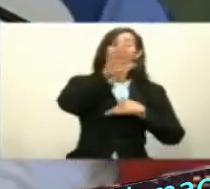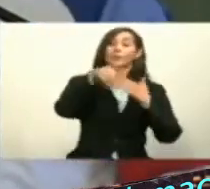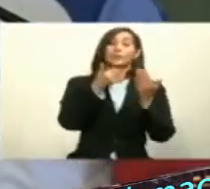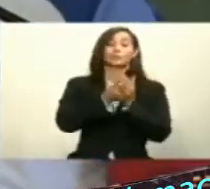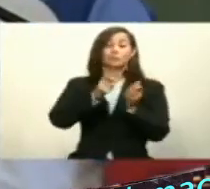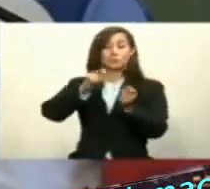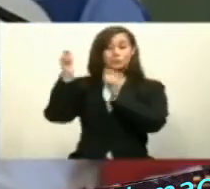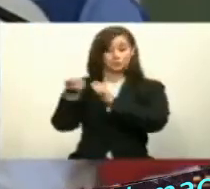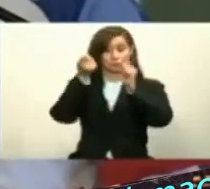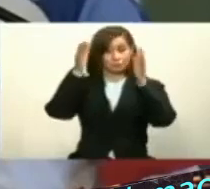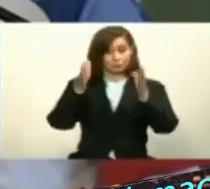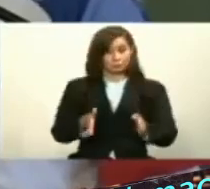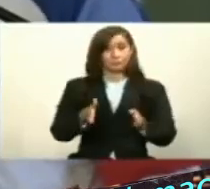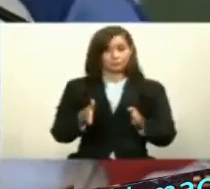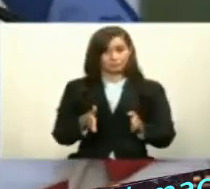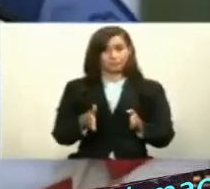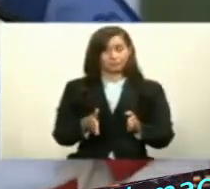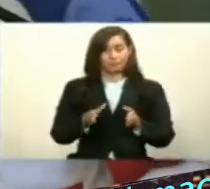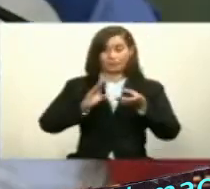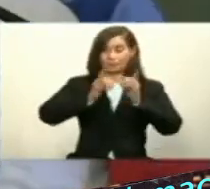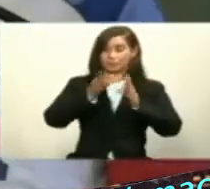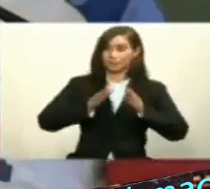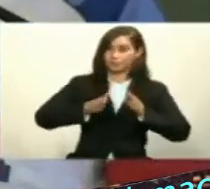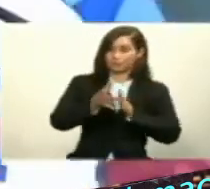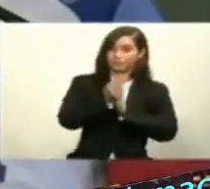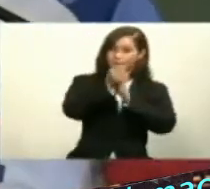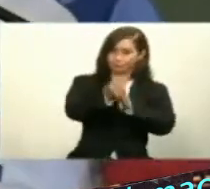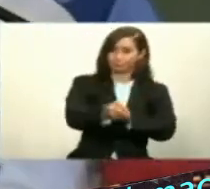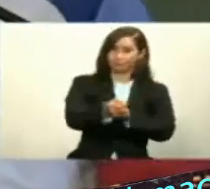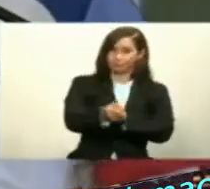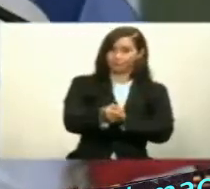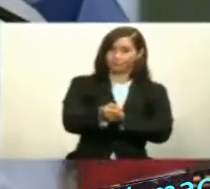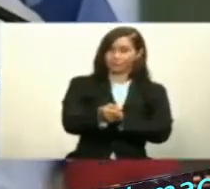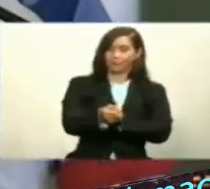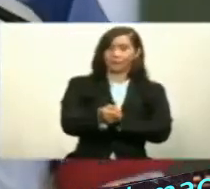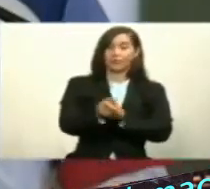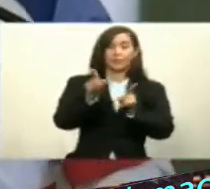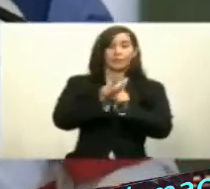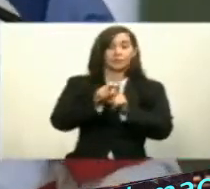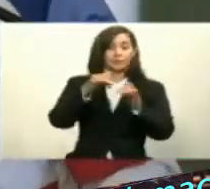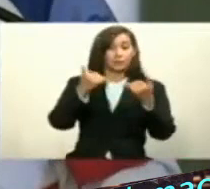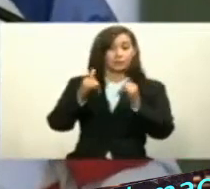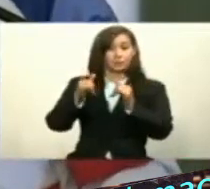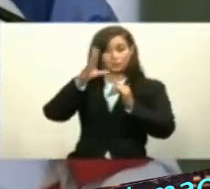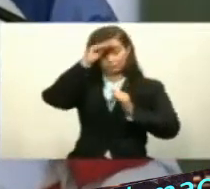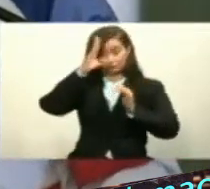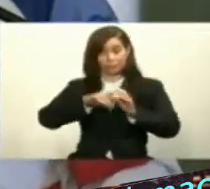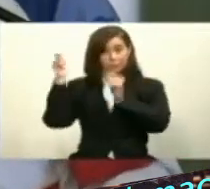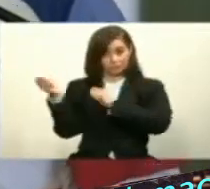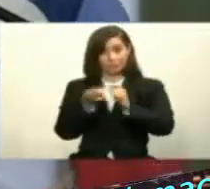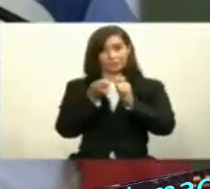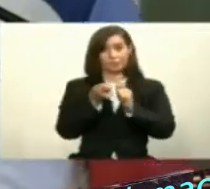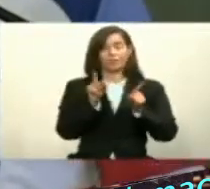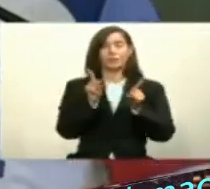los peloteros, de sus directivos, de sus jugadores.